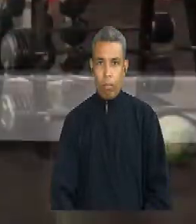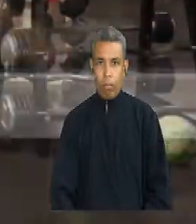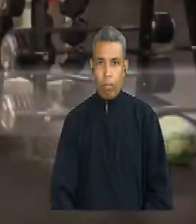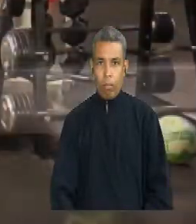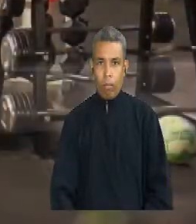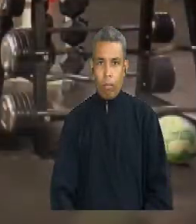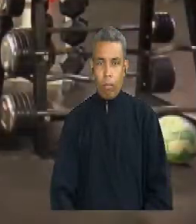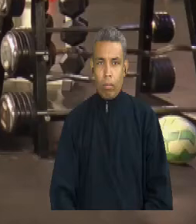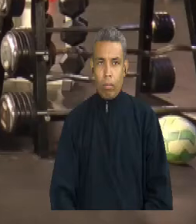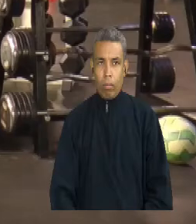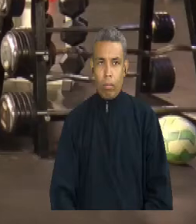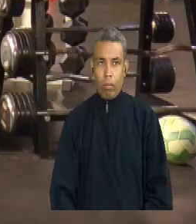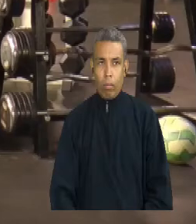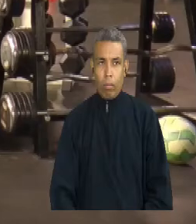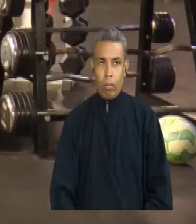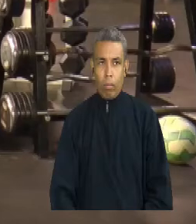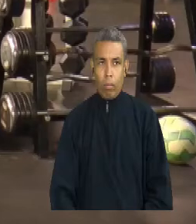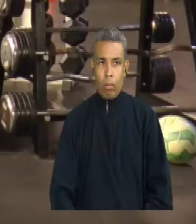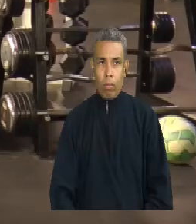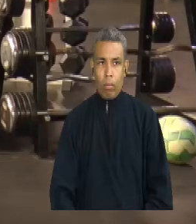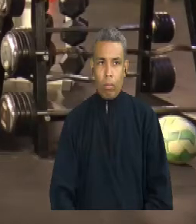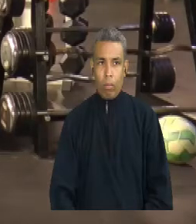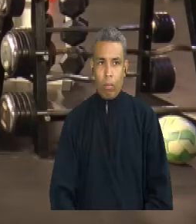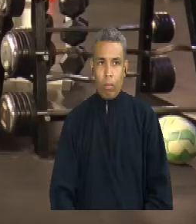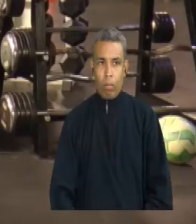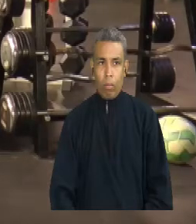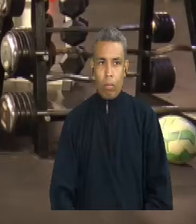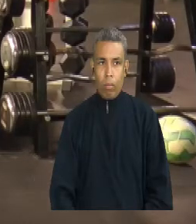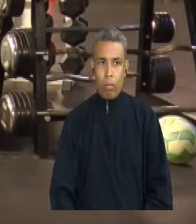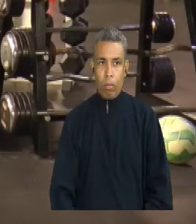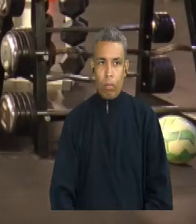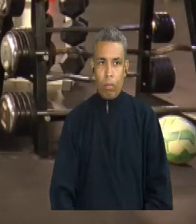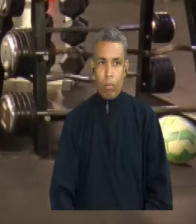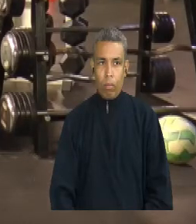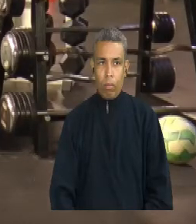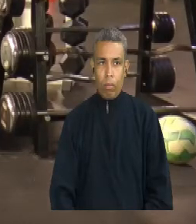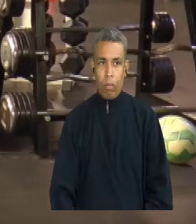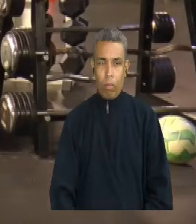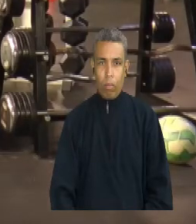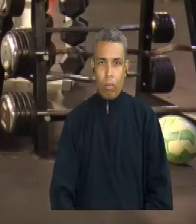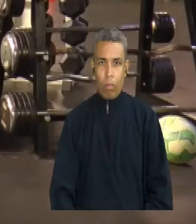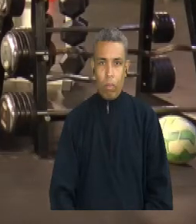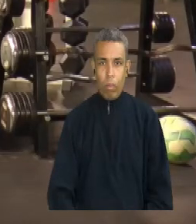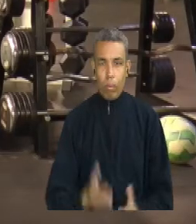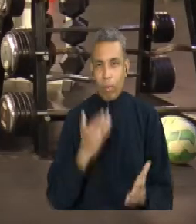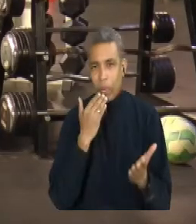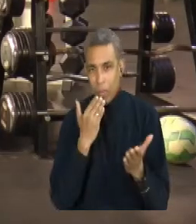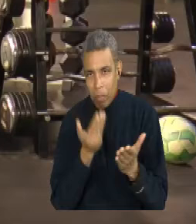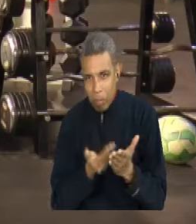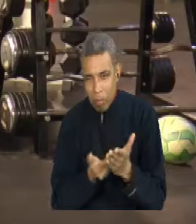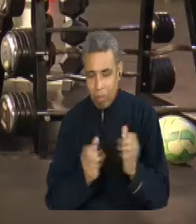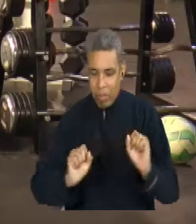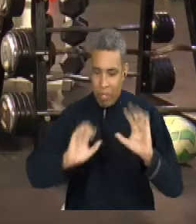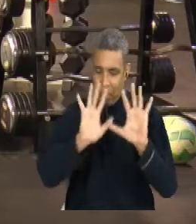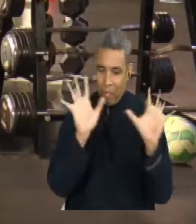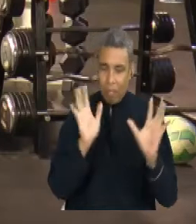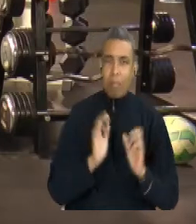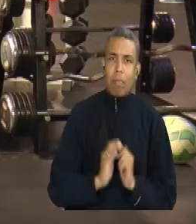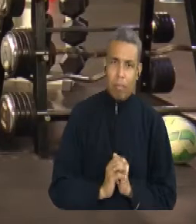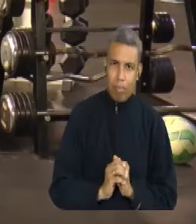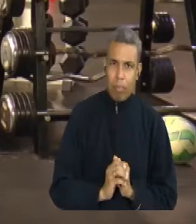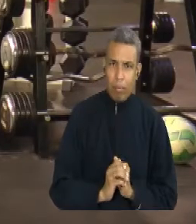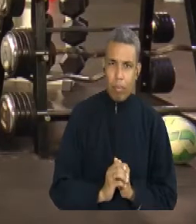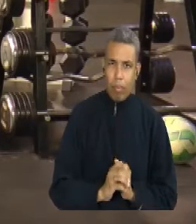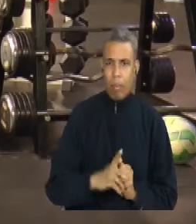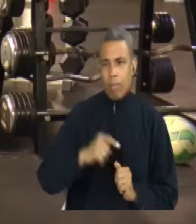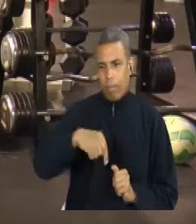Buenos días, mis queridos televidentes que ven este gran programa en casa, que hoy en día sigue tomando fuerza y sigue llevándoles salud,